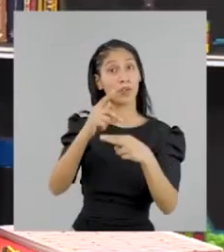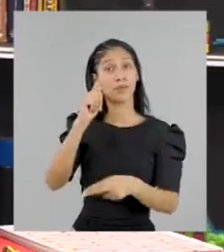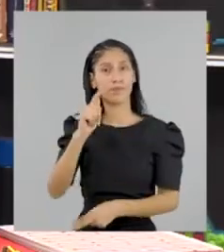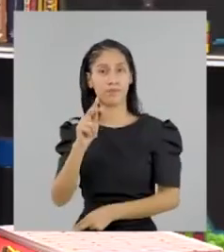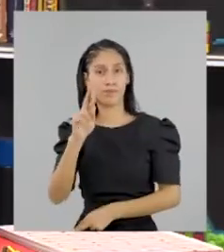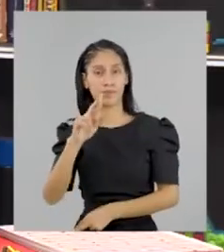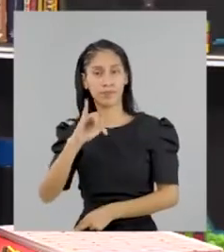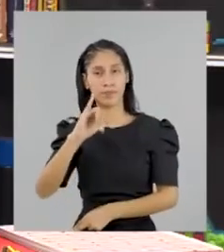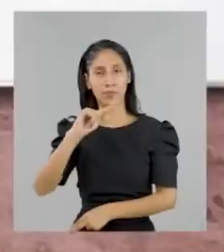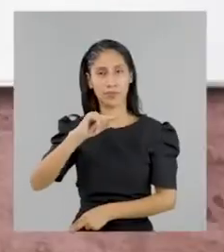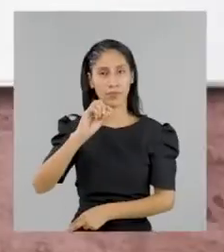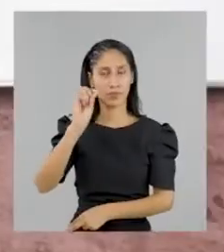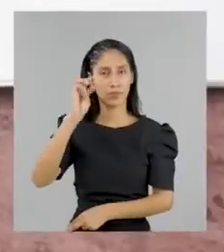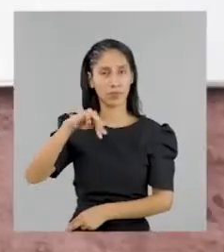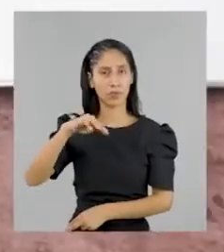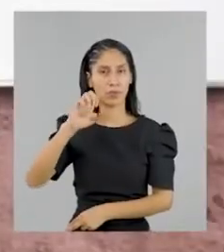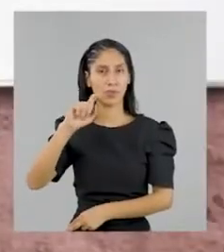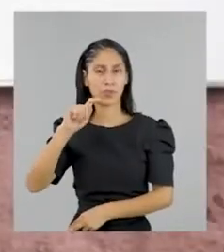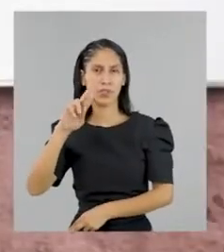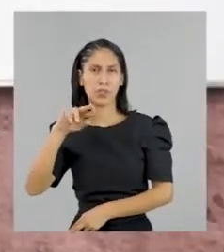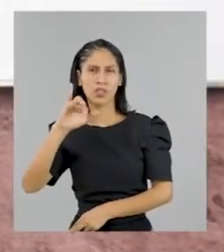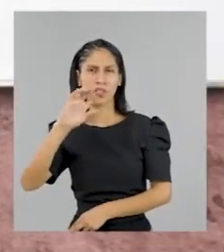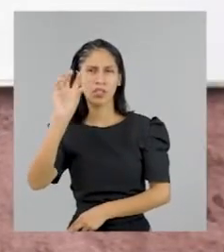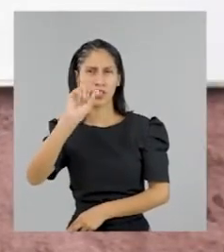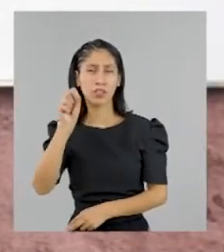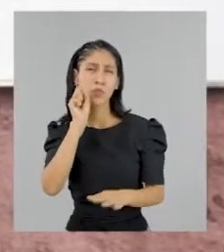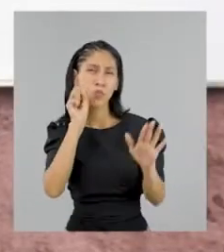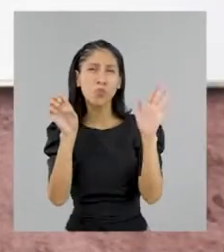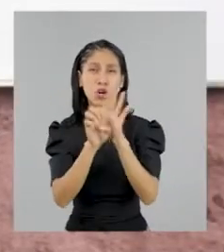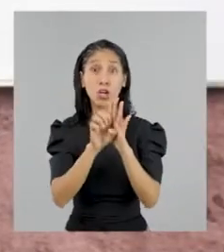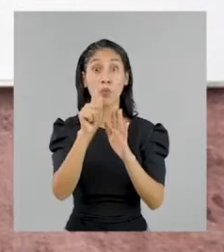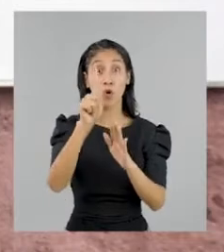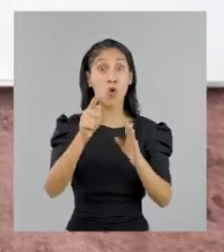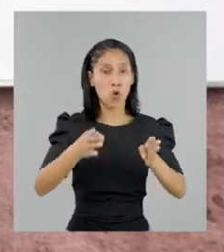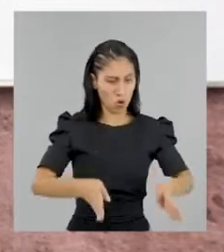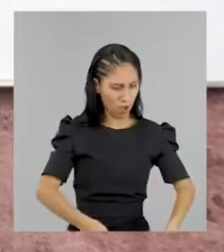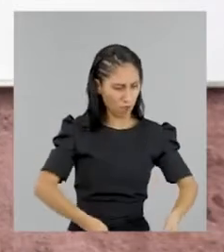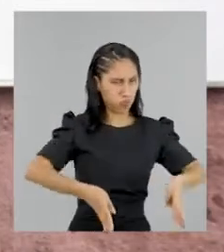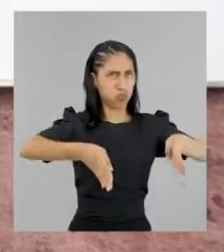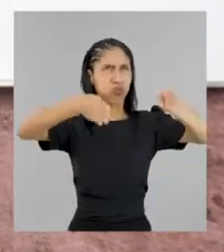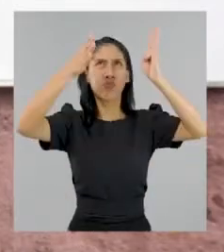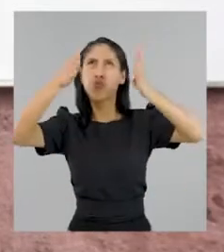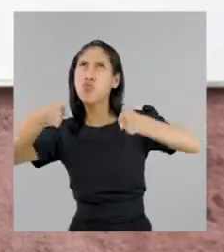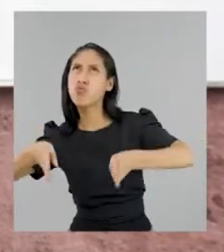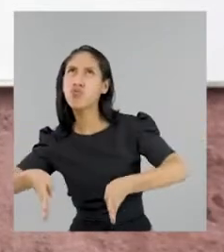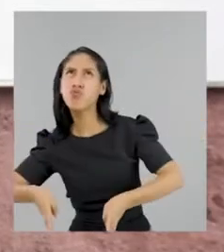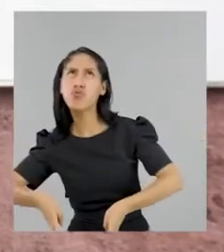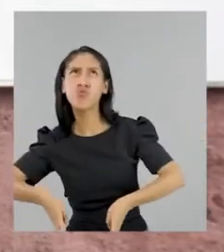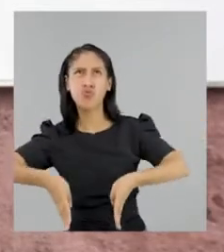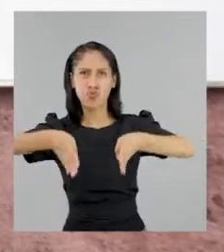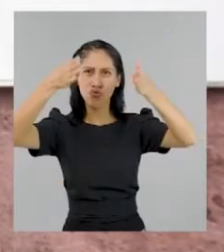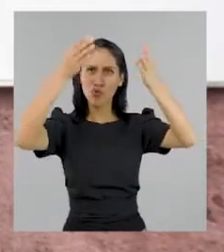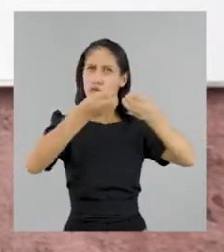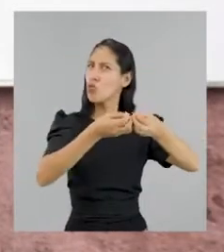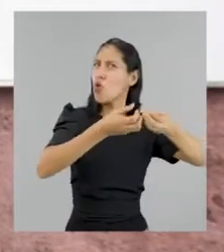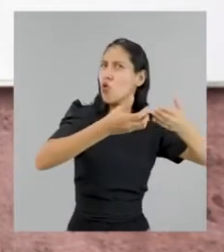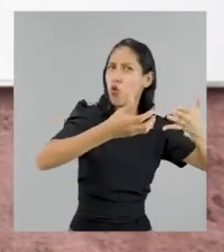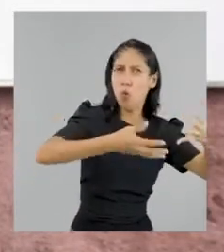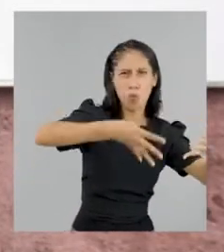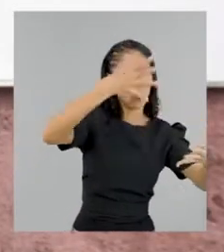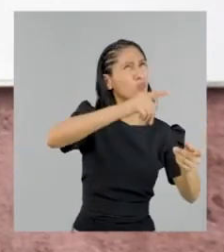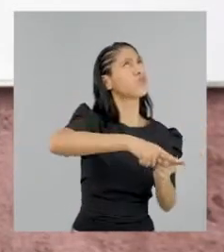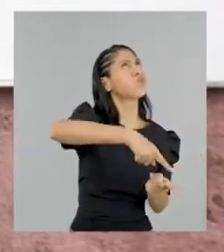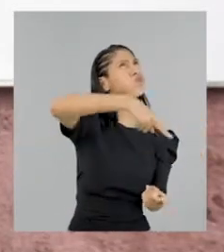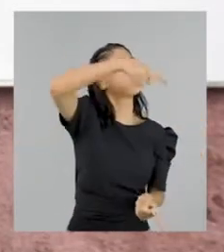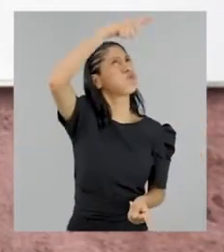funciones trigonométricas. ¿Se puede calcular la altura de un edificio tan solo con saber el ángulo de elevación de su parte más alta